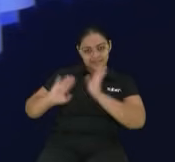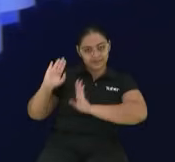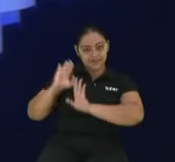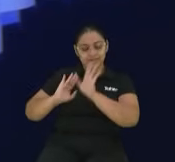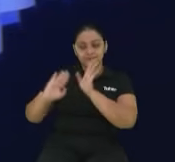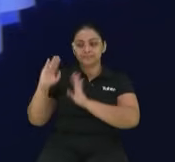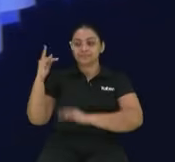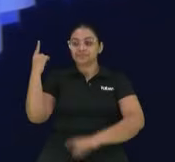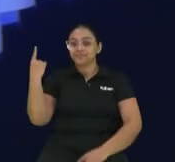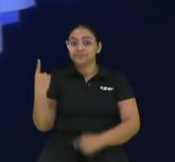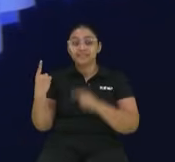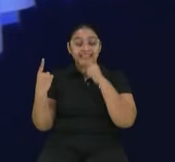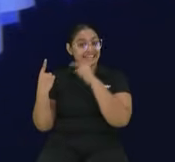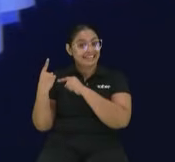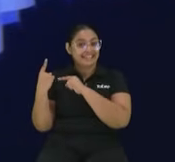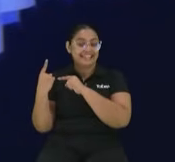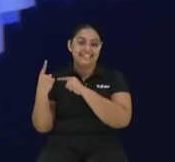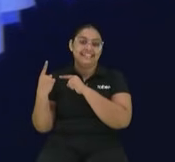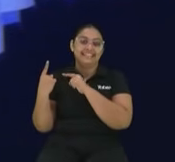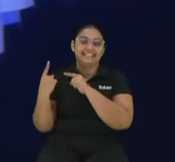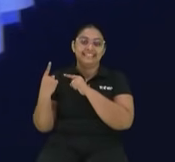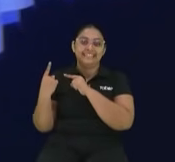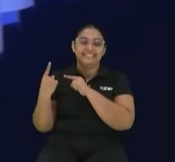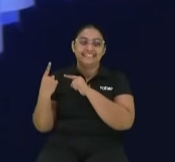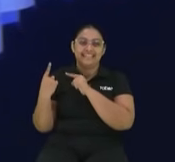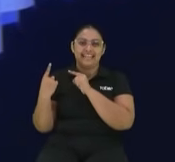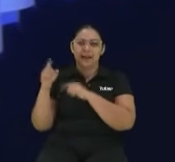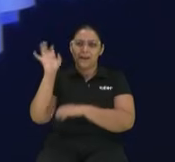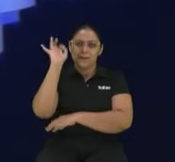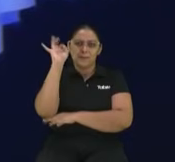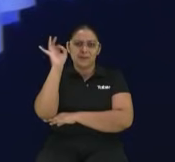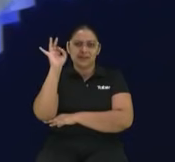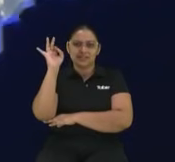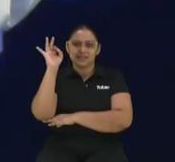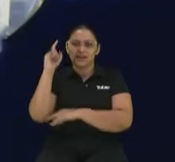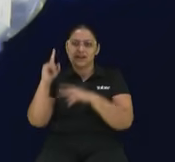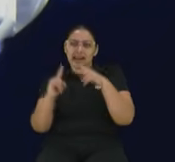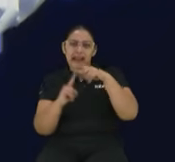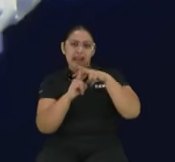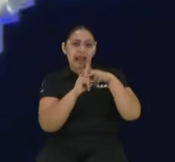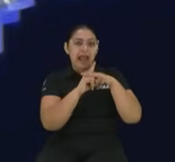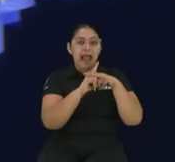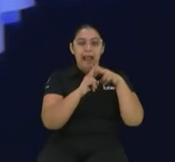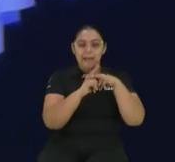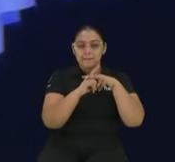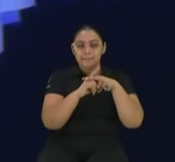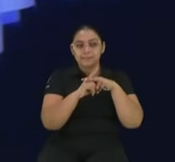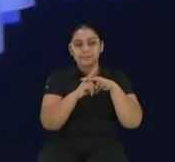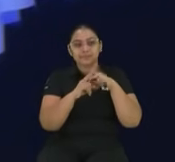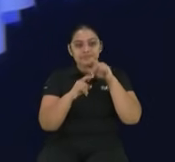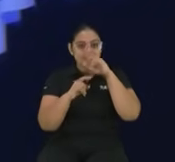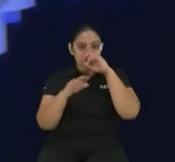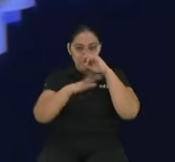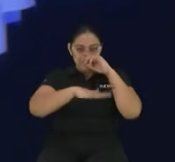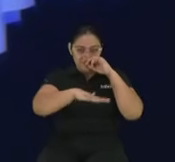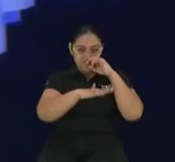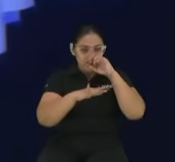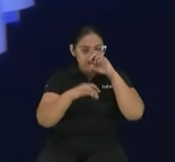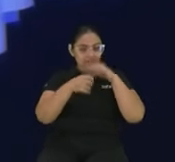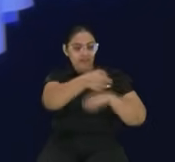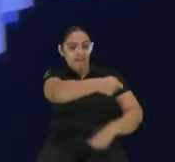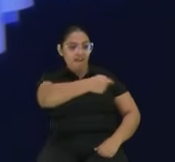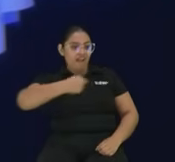que llegaban al billar de cud delgado y el pastor entraba gritando cosas Santas y sanas